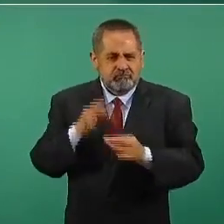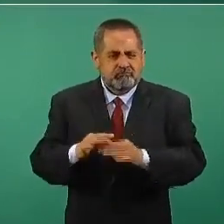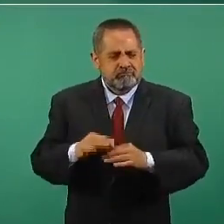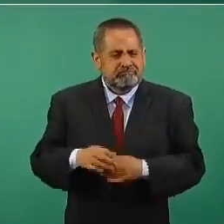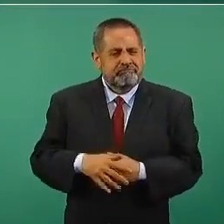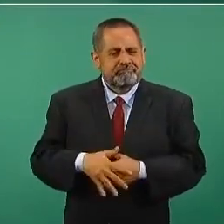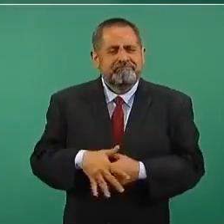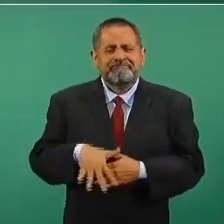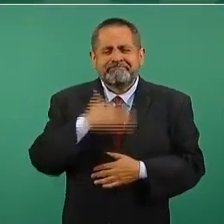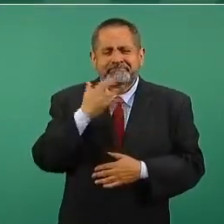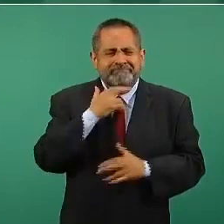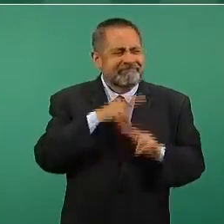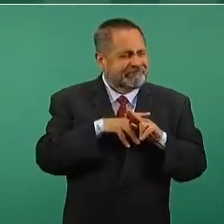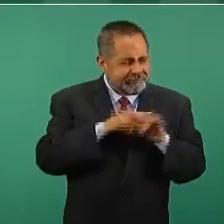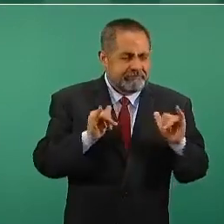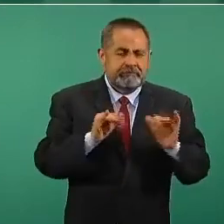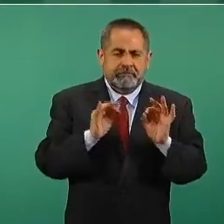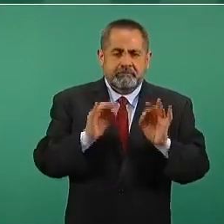Gestores, ¿no?